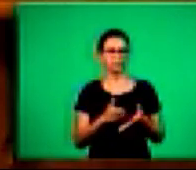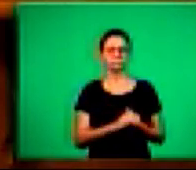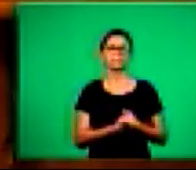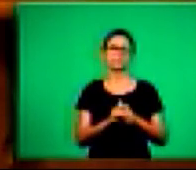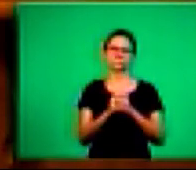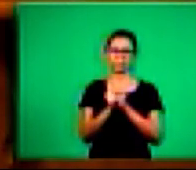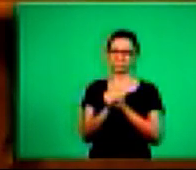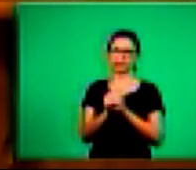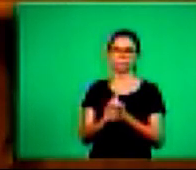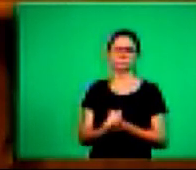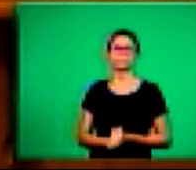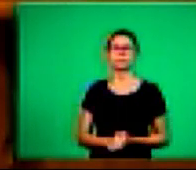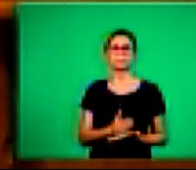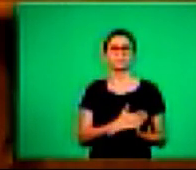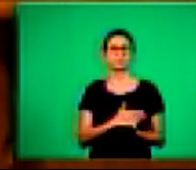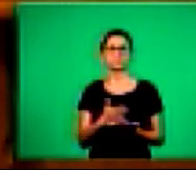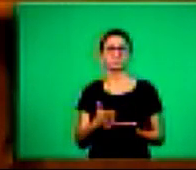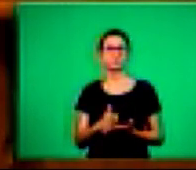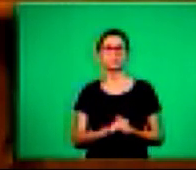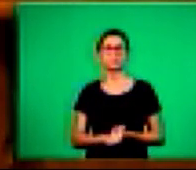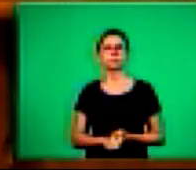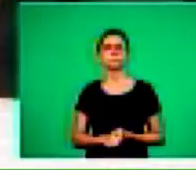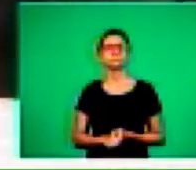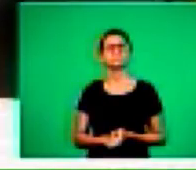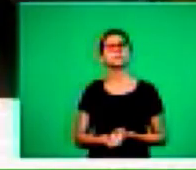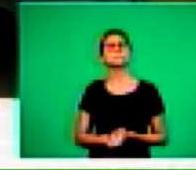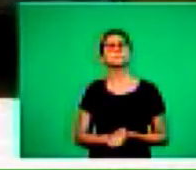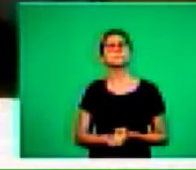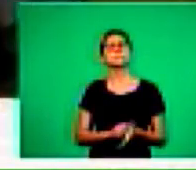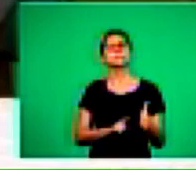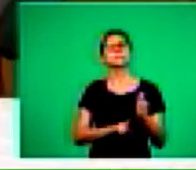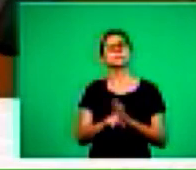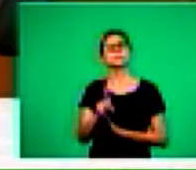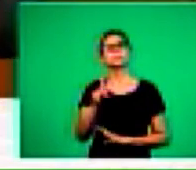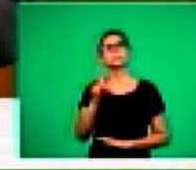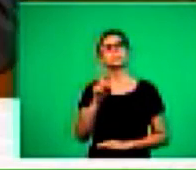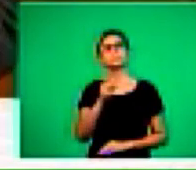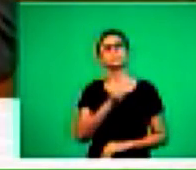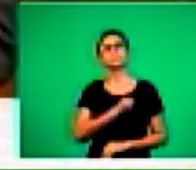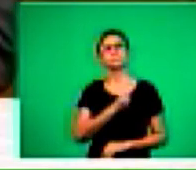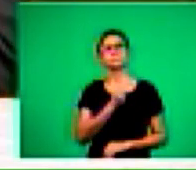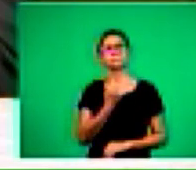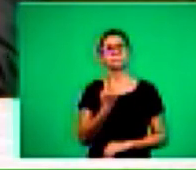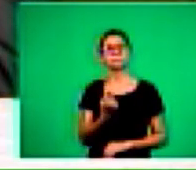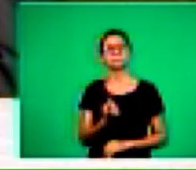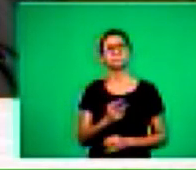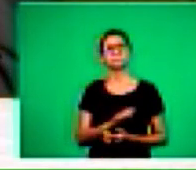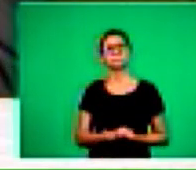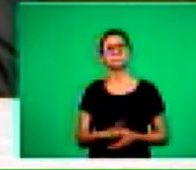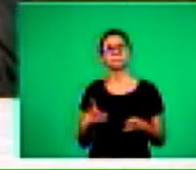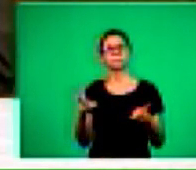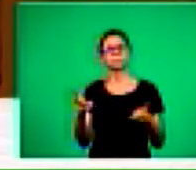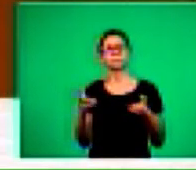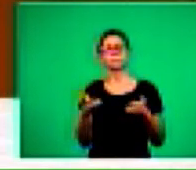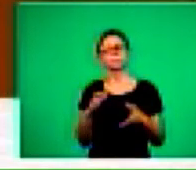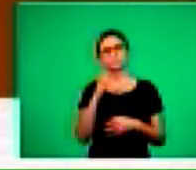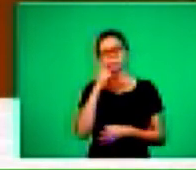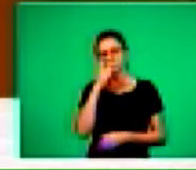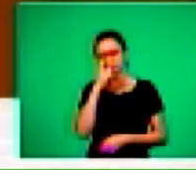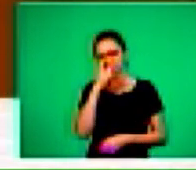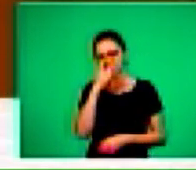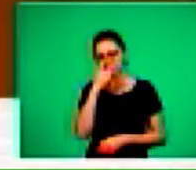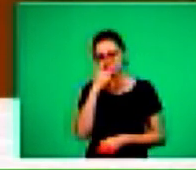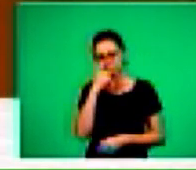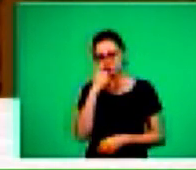a mi hermanos entonces vamos a la primera pregunta a los hermanos deben observar vamos a leer observe bien